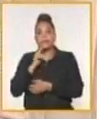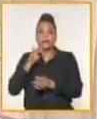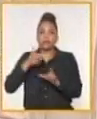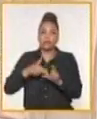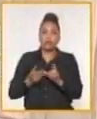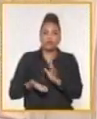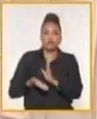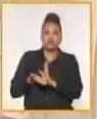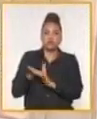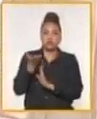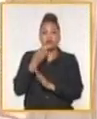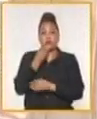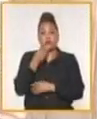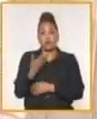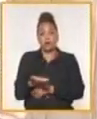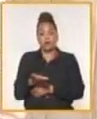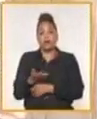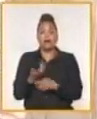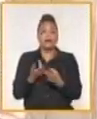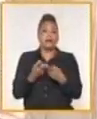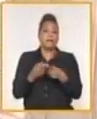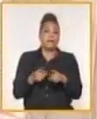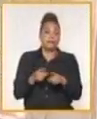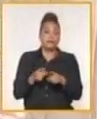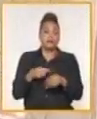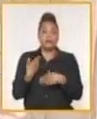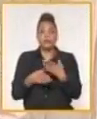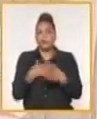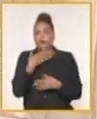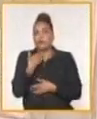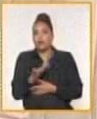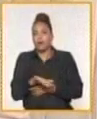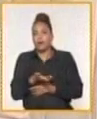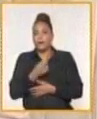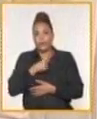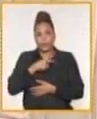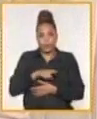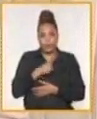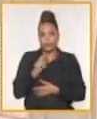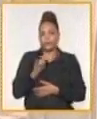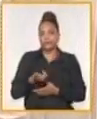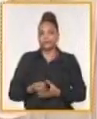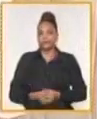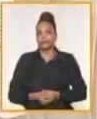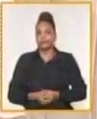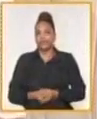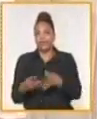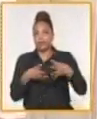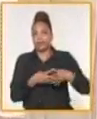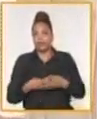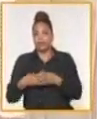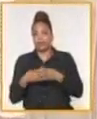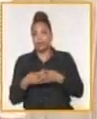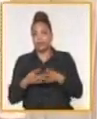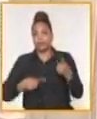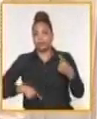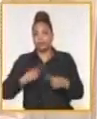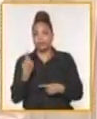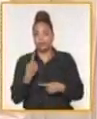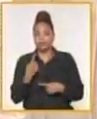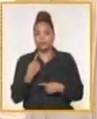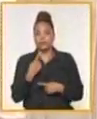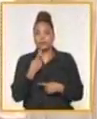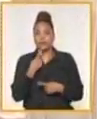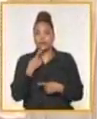le beneficia. Pero el problema es que si hay una acción de Estados Unidos y la guerra está ahí